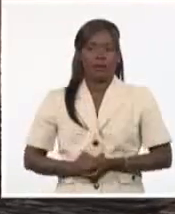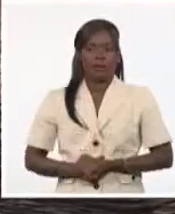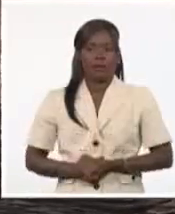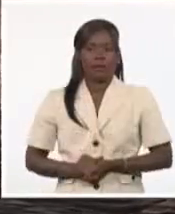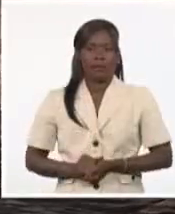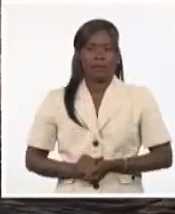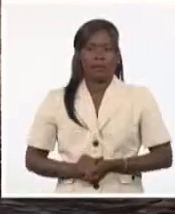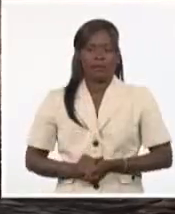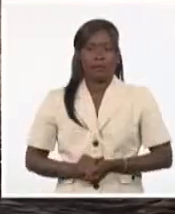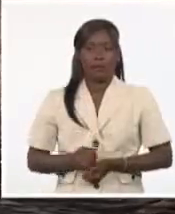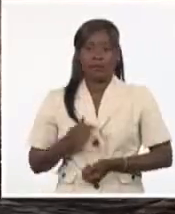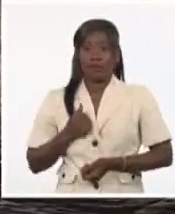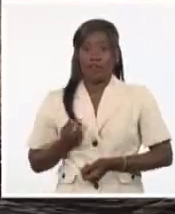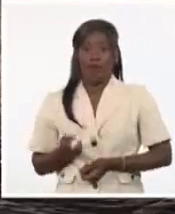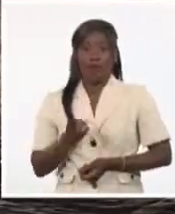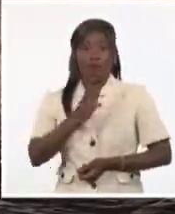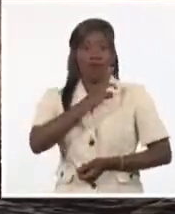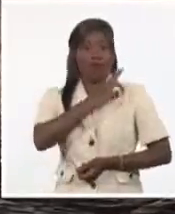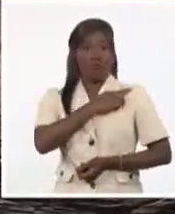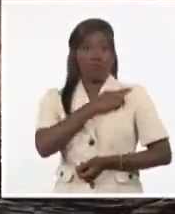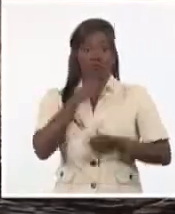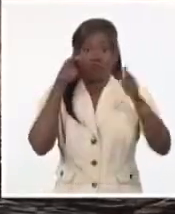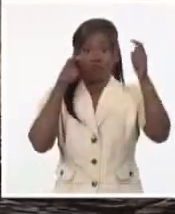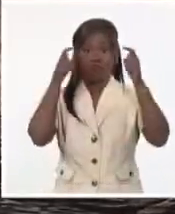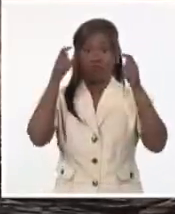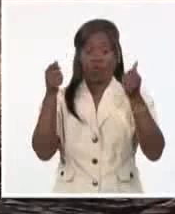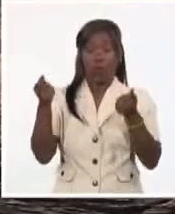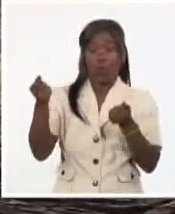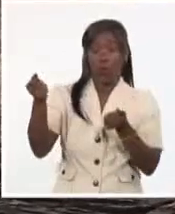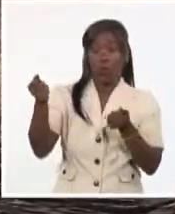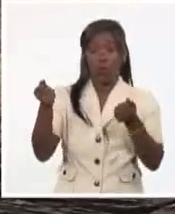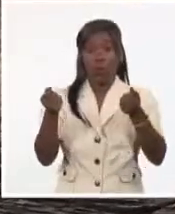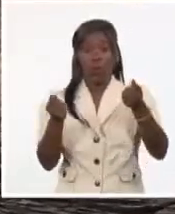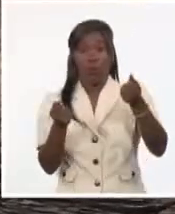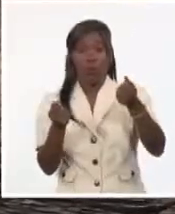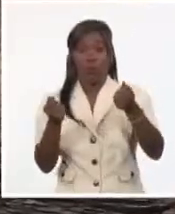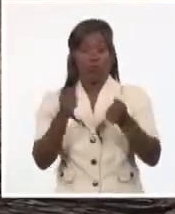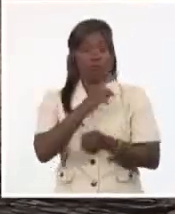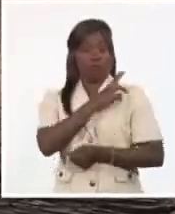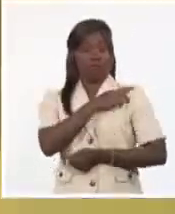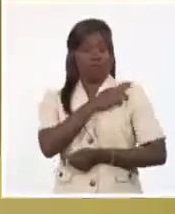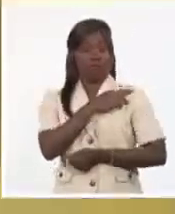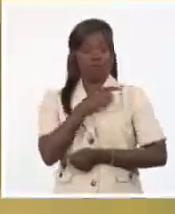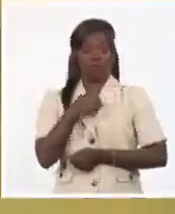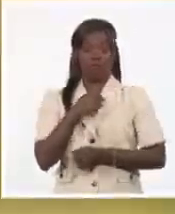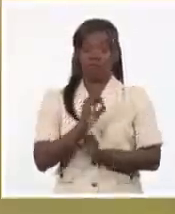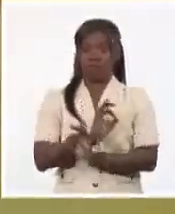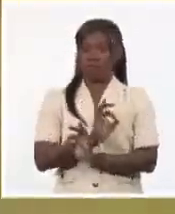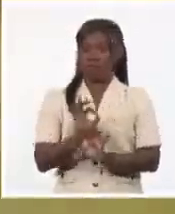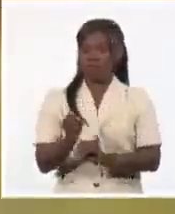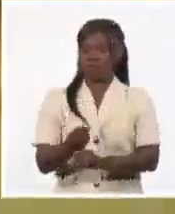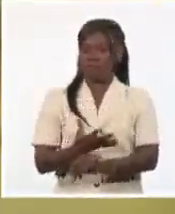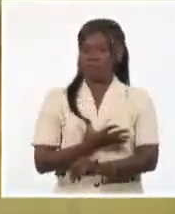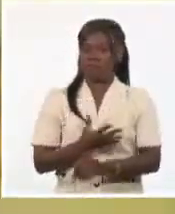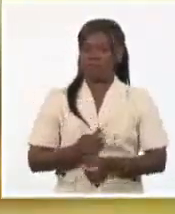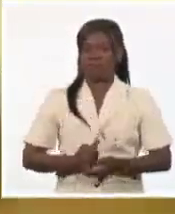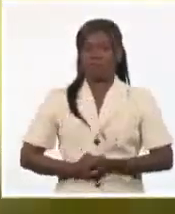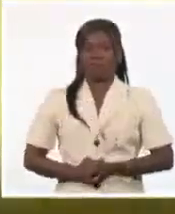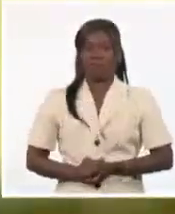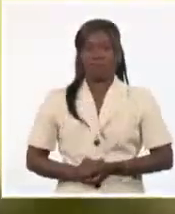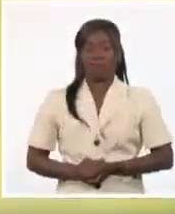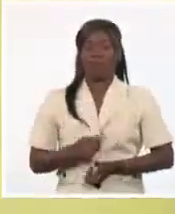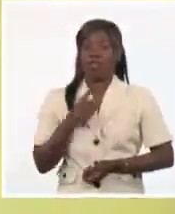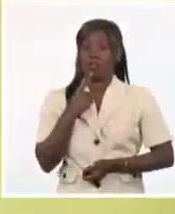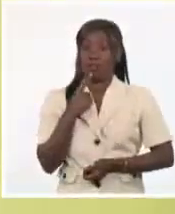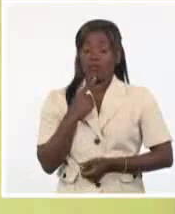Ser comandante, piloto comandante de ese avión para mí es magnífico. Alexander habla de los